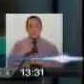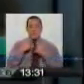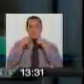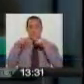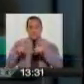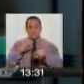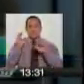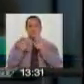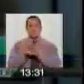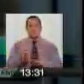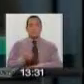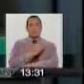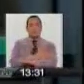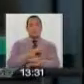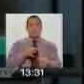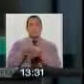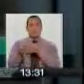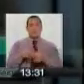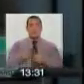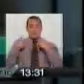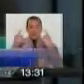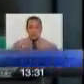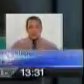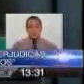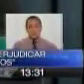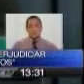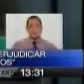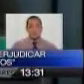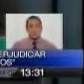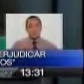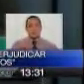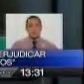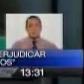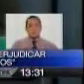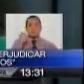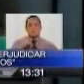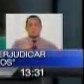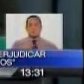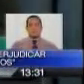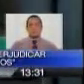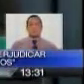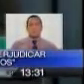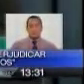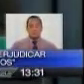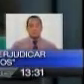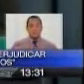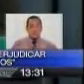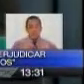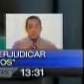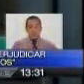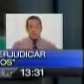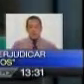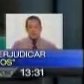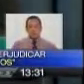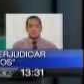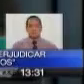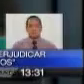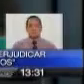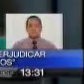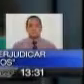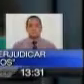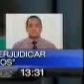era, según considero, desde el punto de vista del Ministerio de Justicia y Derechos Humanos, y yo haría lo mismo,